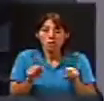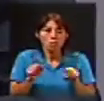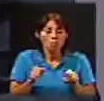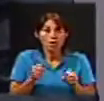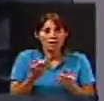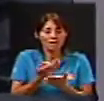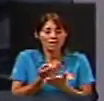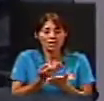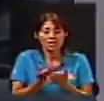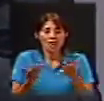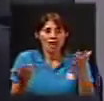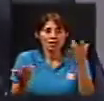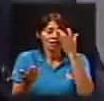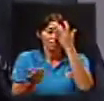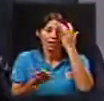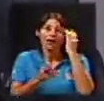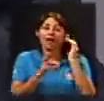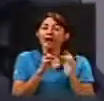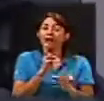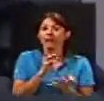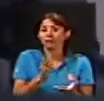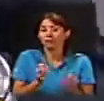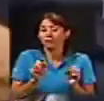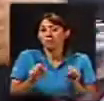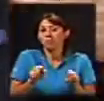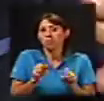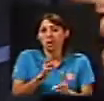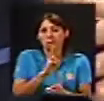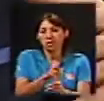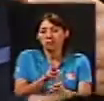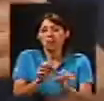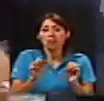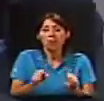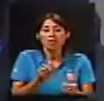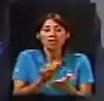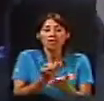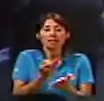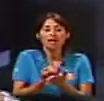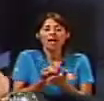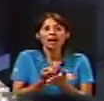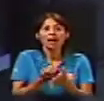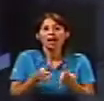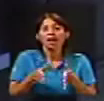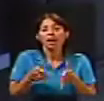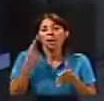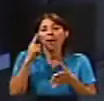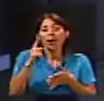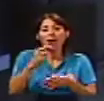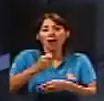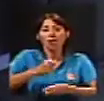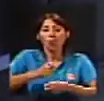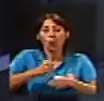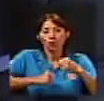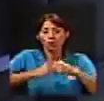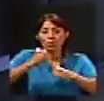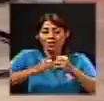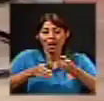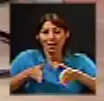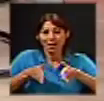puede financiar la carretera a un fideicomiso para hacer la carretera a San